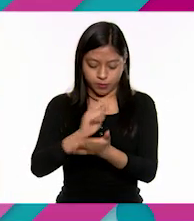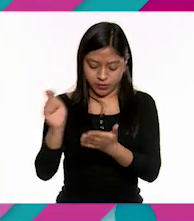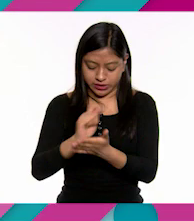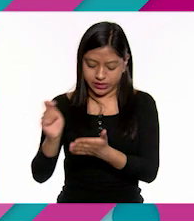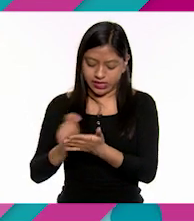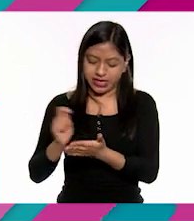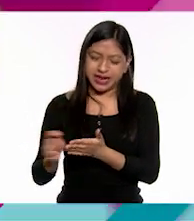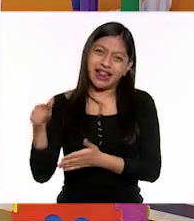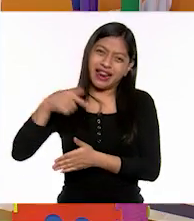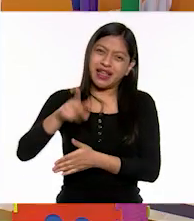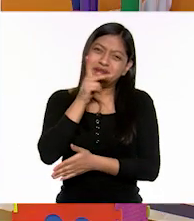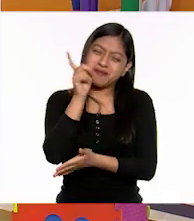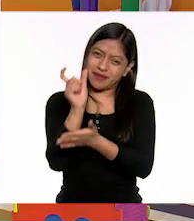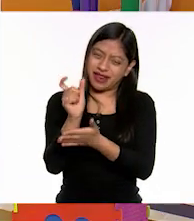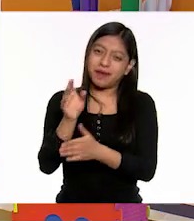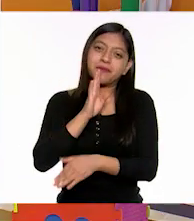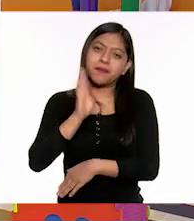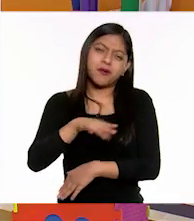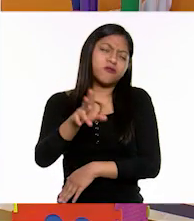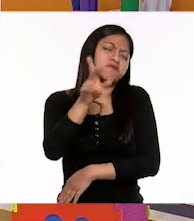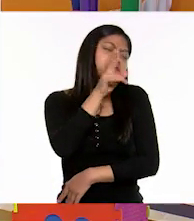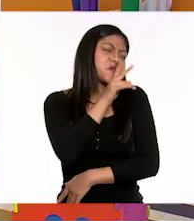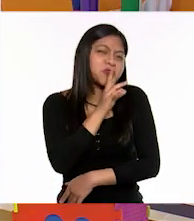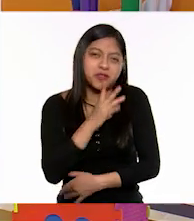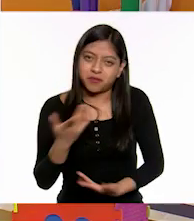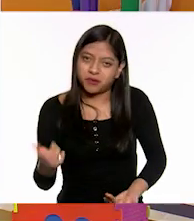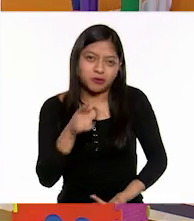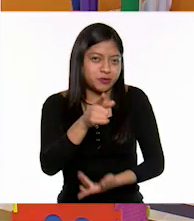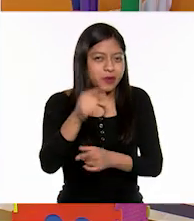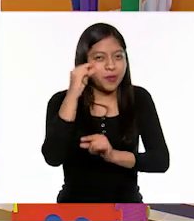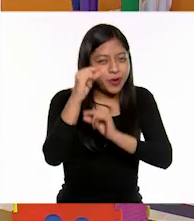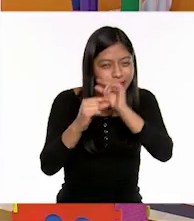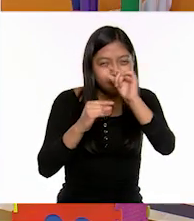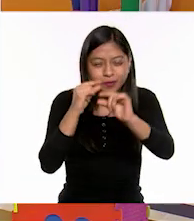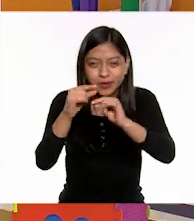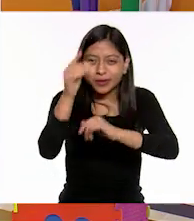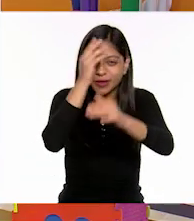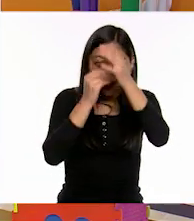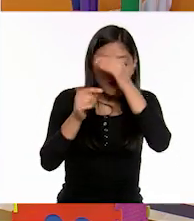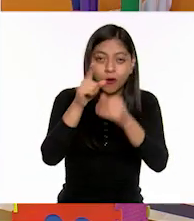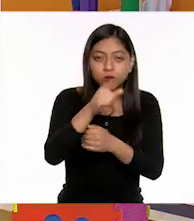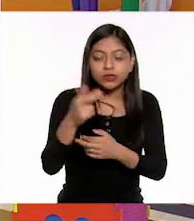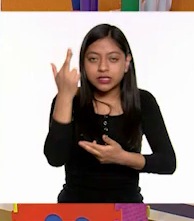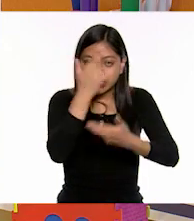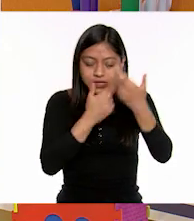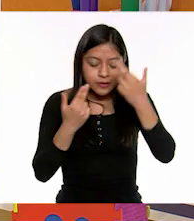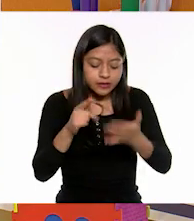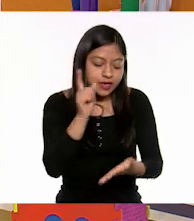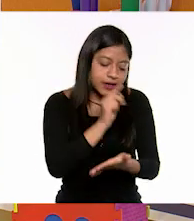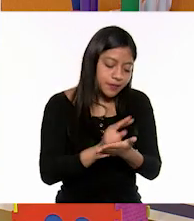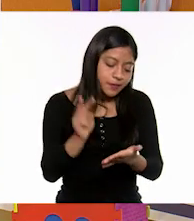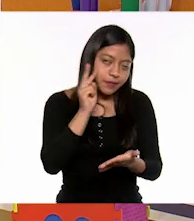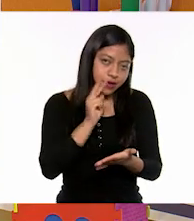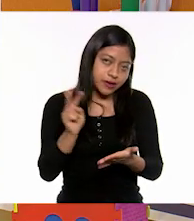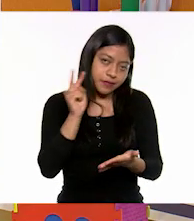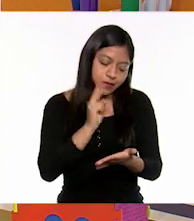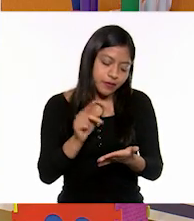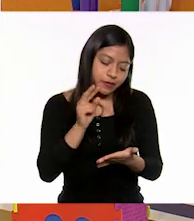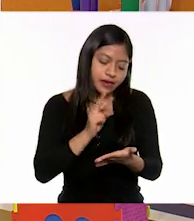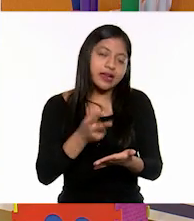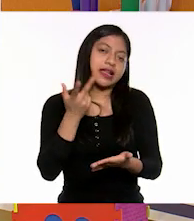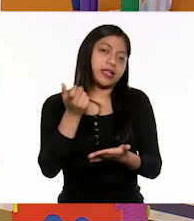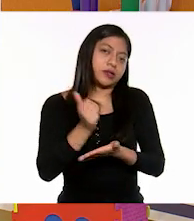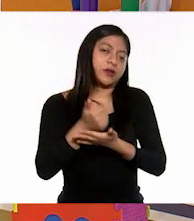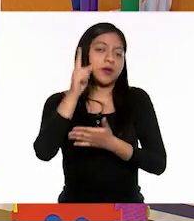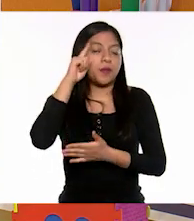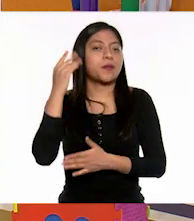de aprendizaje ajá y para eso sirve la revisión de nuestros textos verdaderos exactamente hay